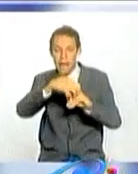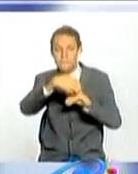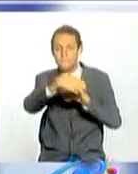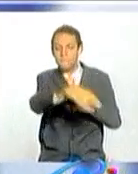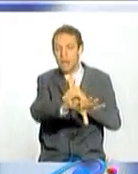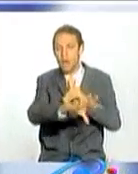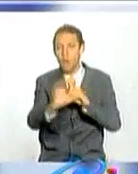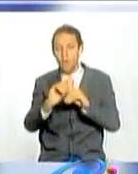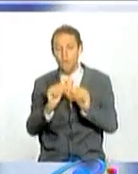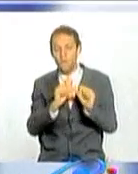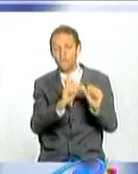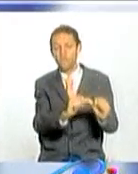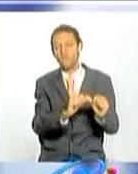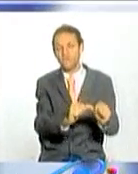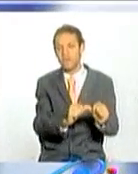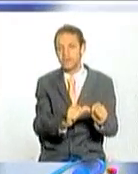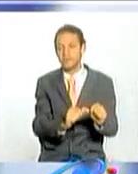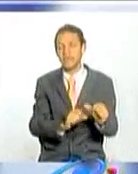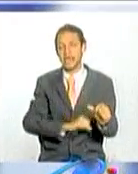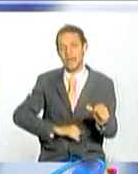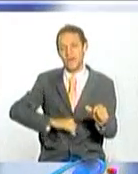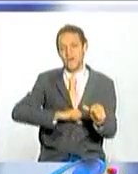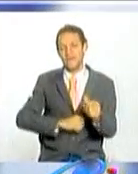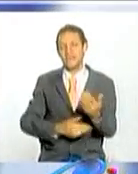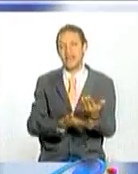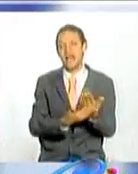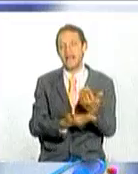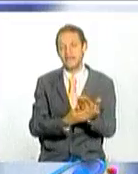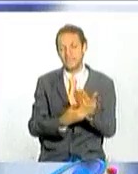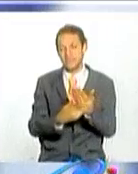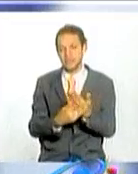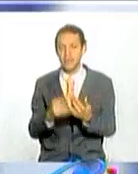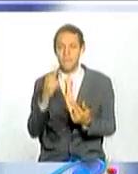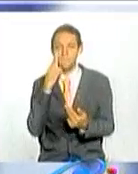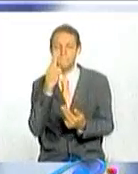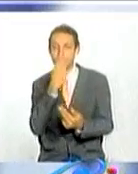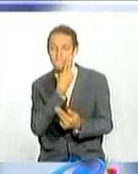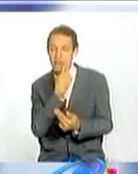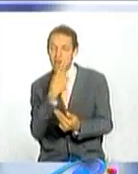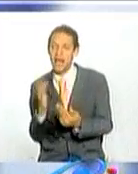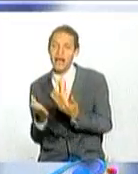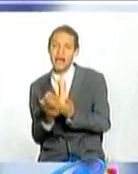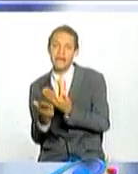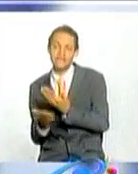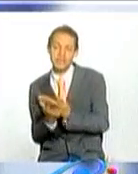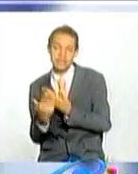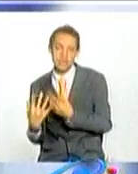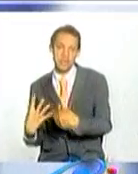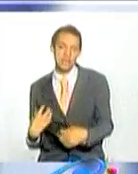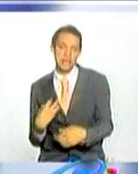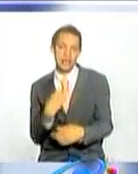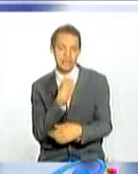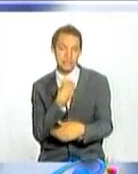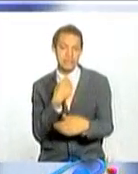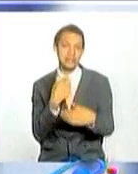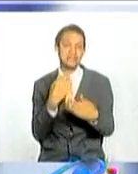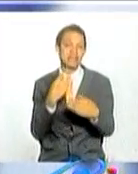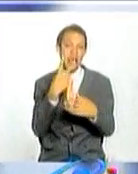masa de tejido sólido, es líquida. En este caso no vemos quistes, los quistes se verían